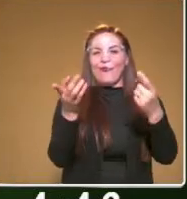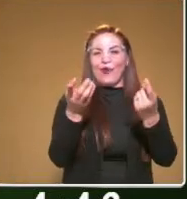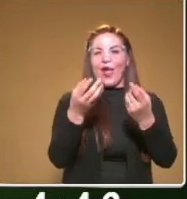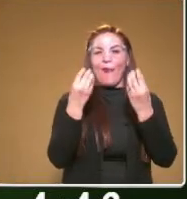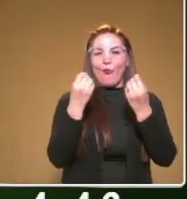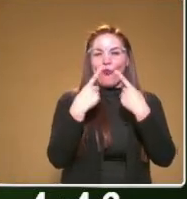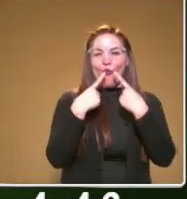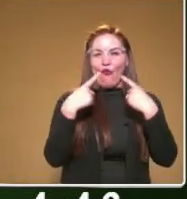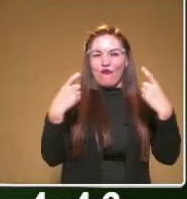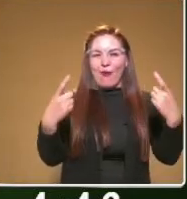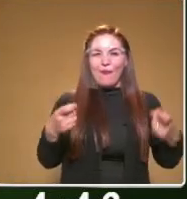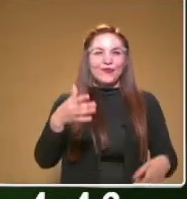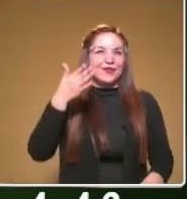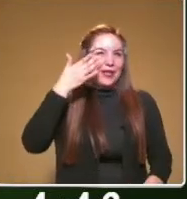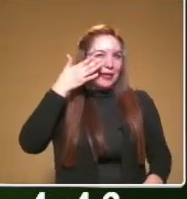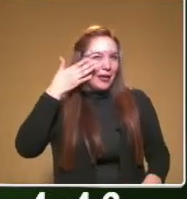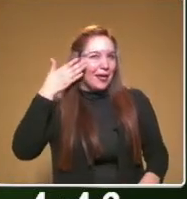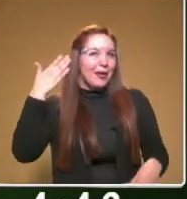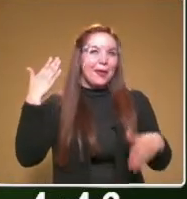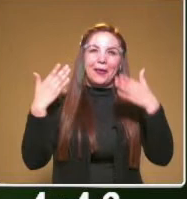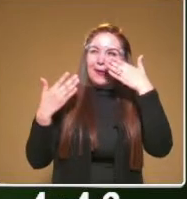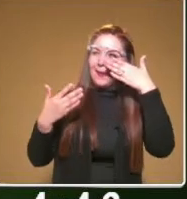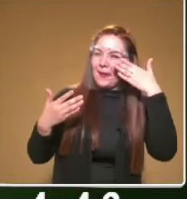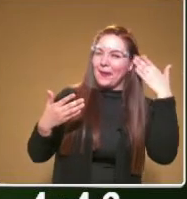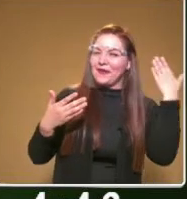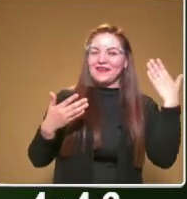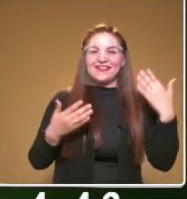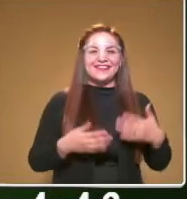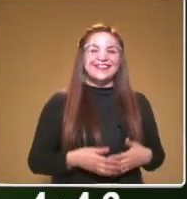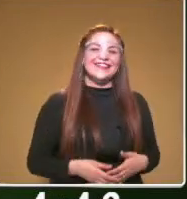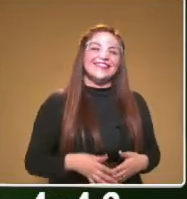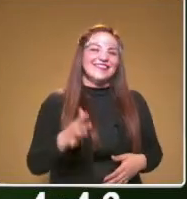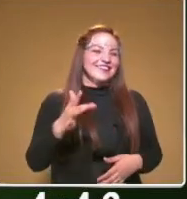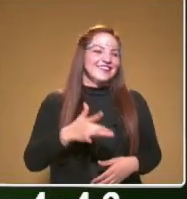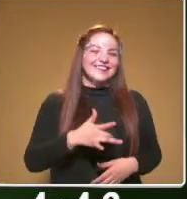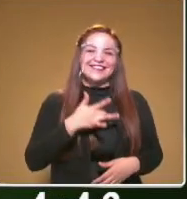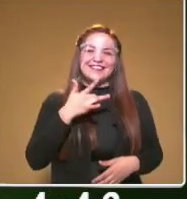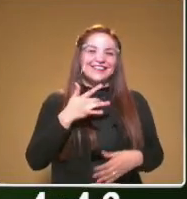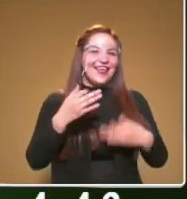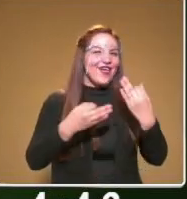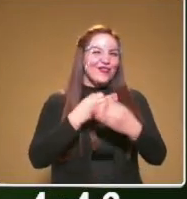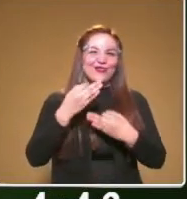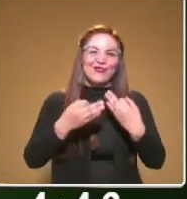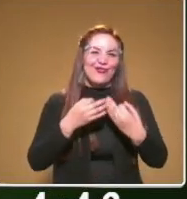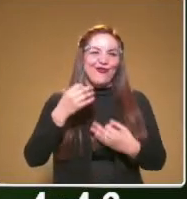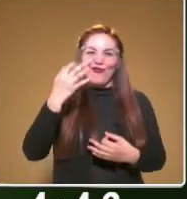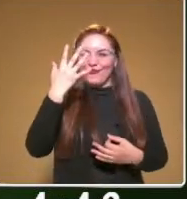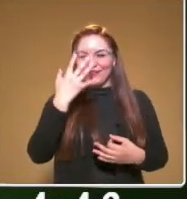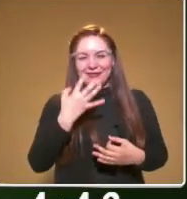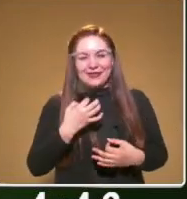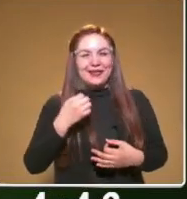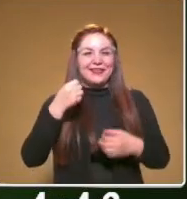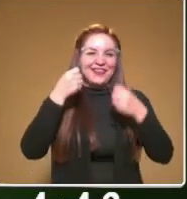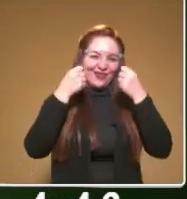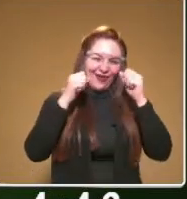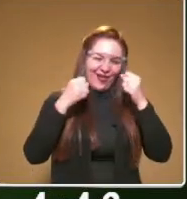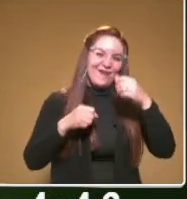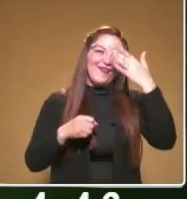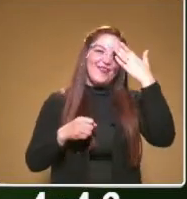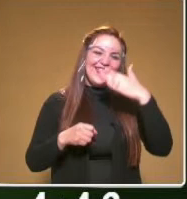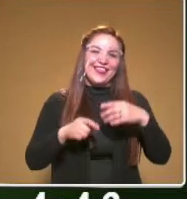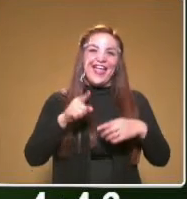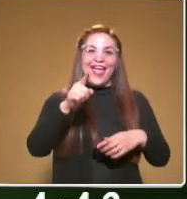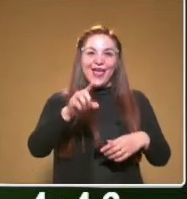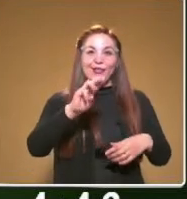nos sacó una lágrima. El que diga que no, está mintiendo, porque todos lloramos en esta película. Y si ahí en casa está tu mamá, tu abuelita,